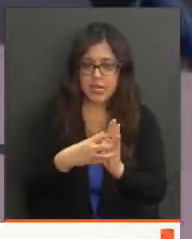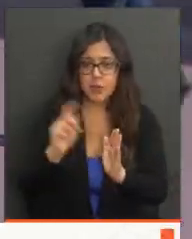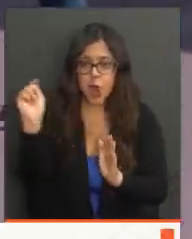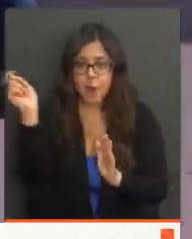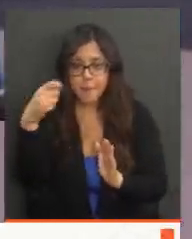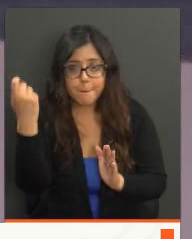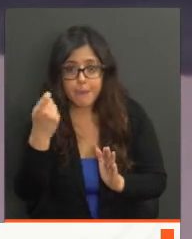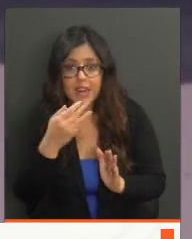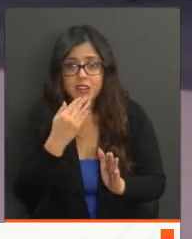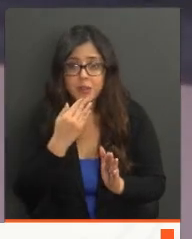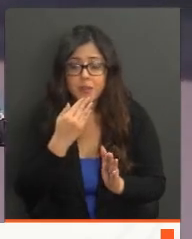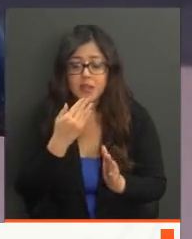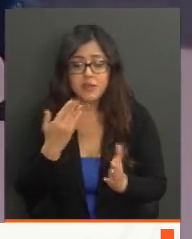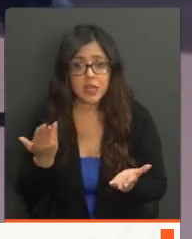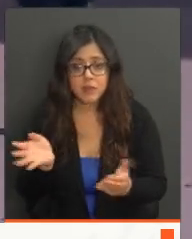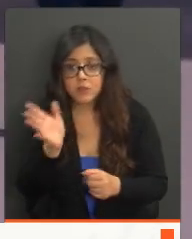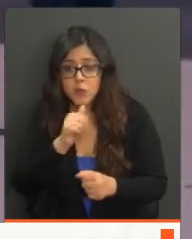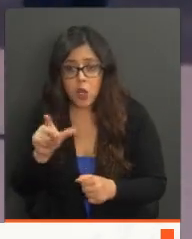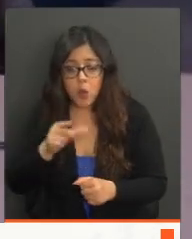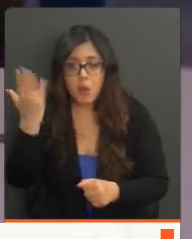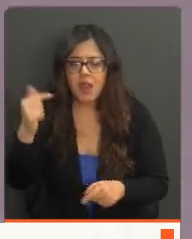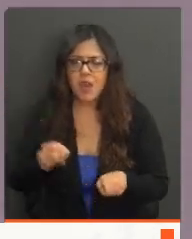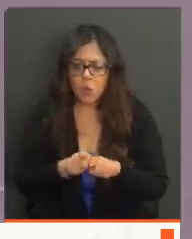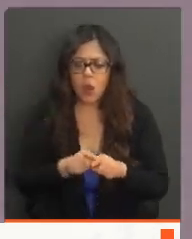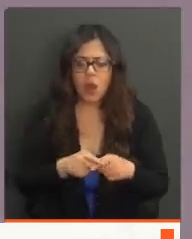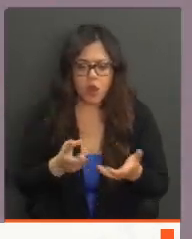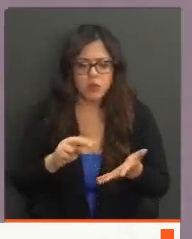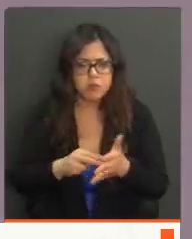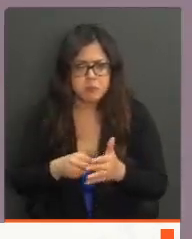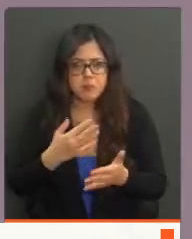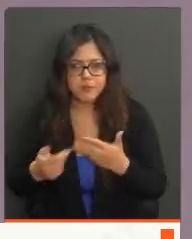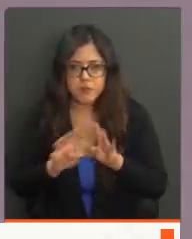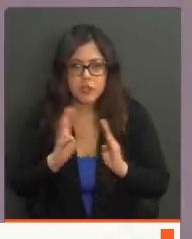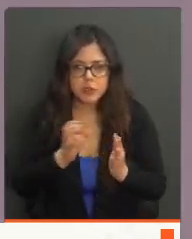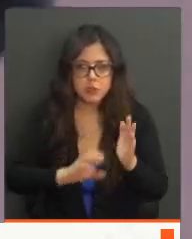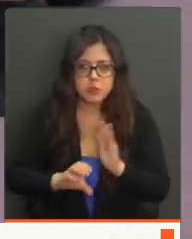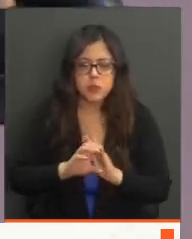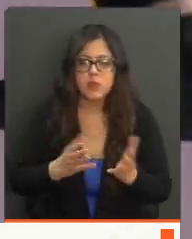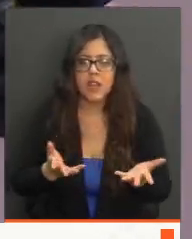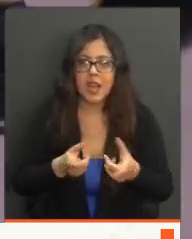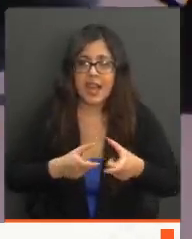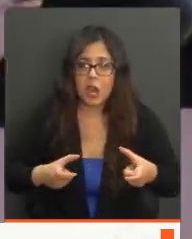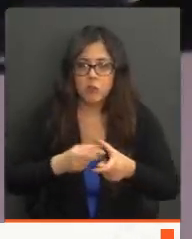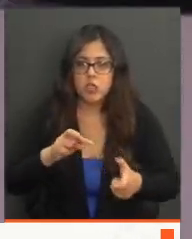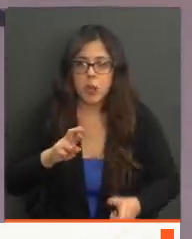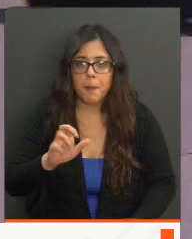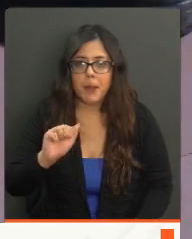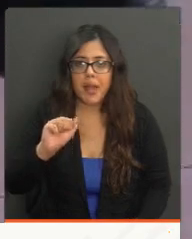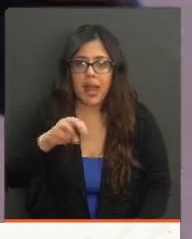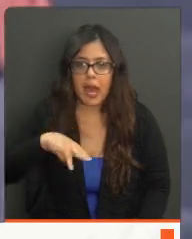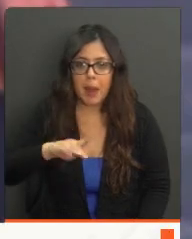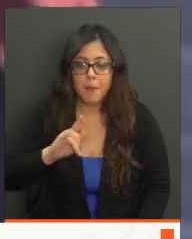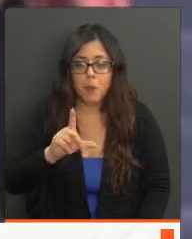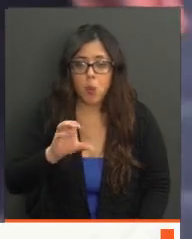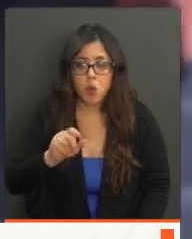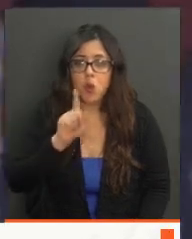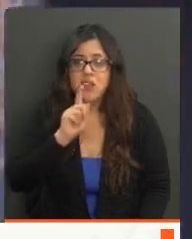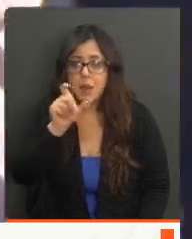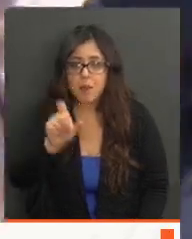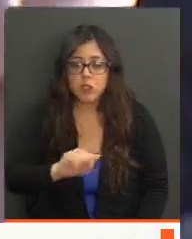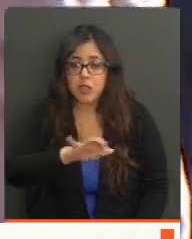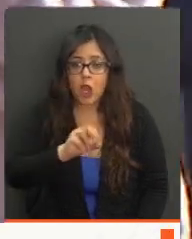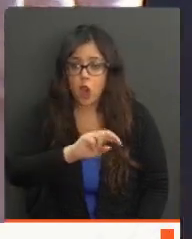de alguna manera toca con otra de las controversias que tuvo lugar en la convención, esto específicamente la comisión de preámbulo, donde el convencional Jorge Baradit del Frente